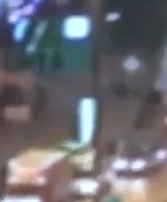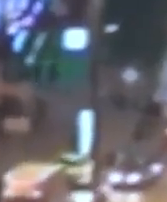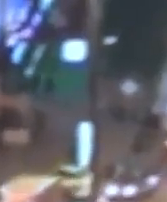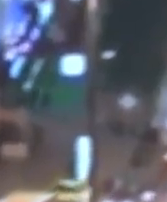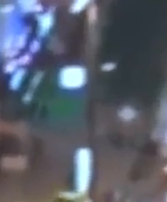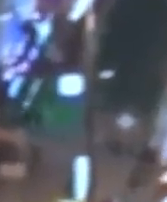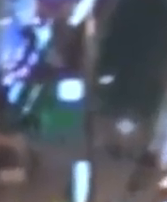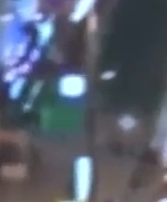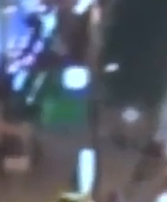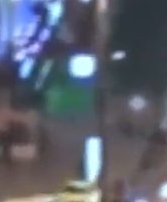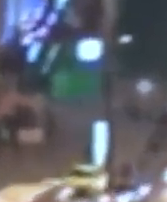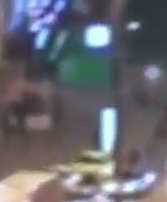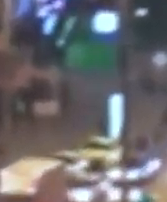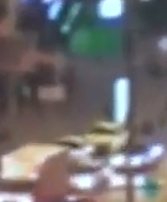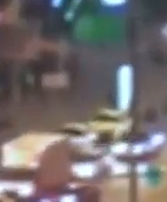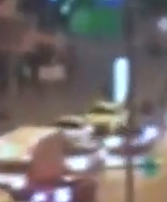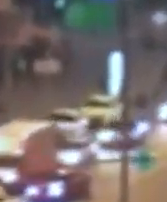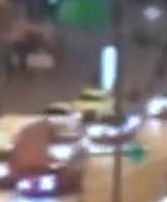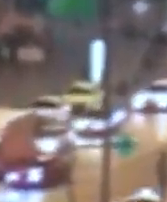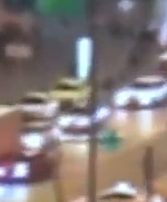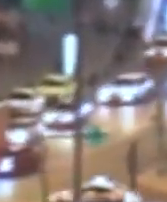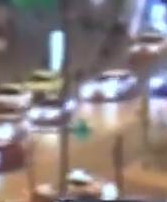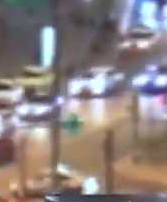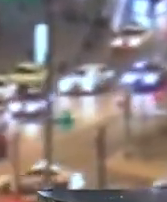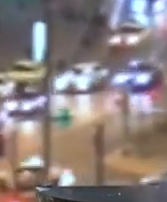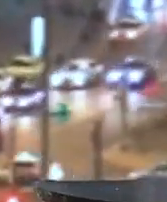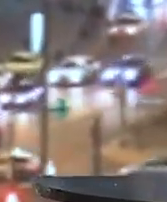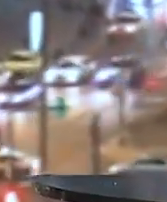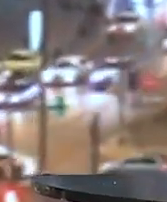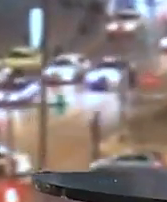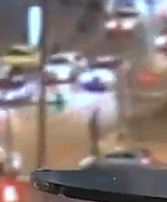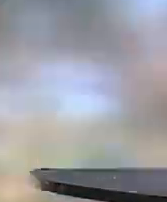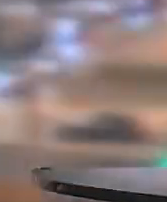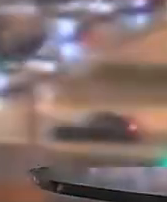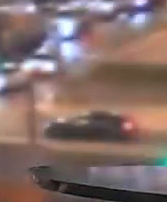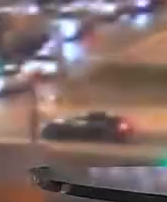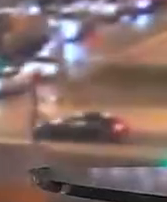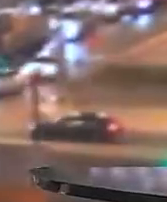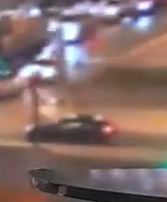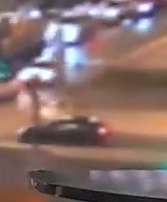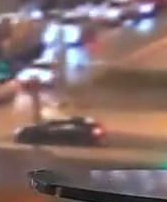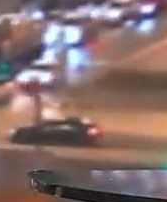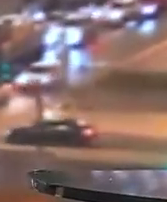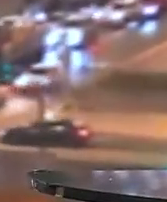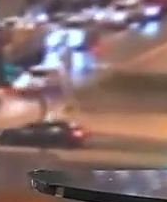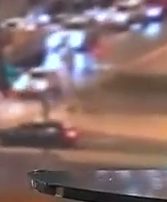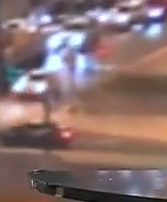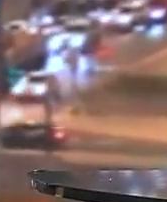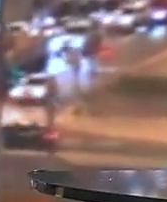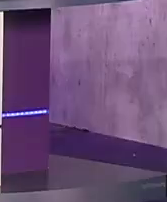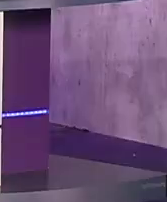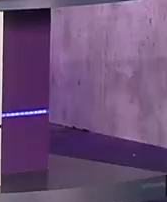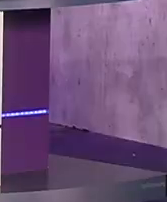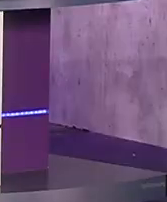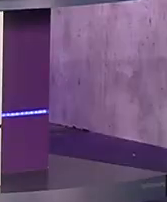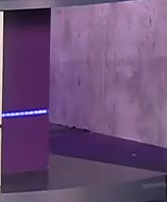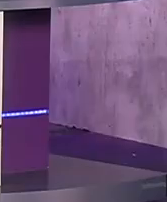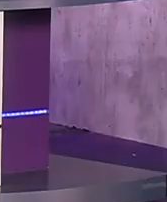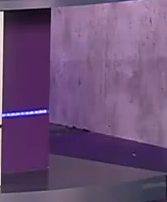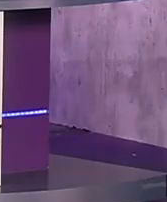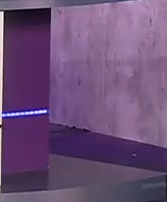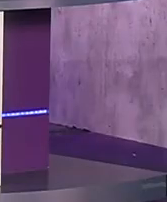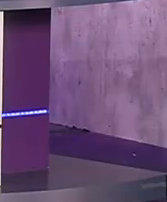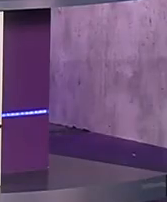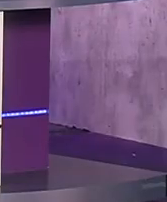cuando te hace ese tatuaje el día 16 de septiembre después de morir el de su partida cómo llega